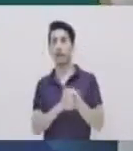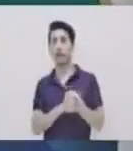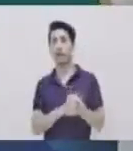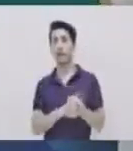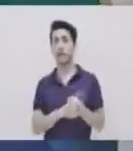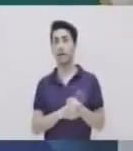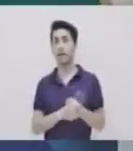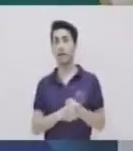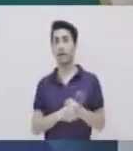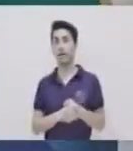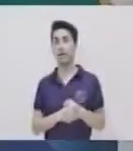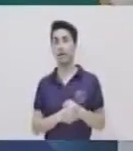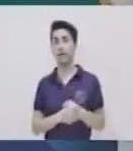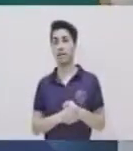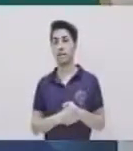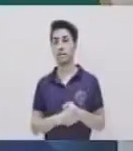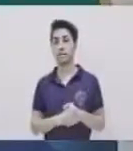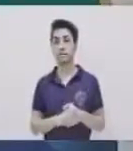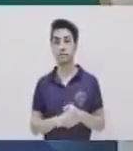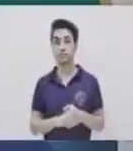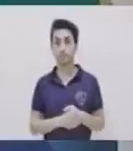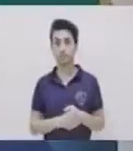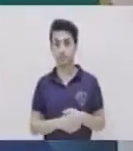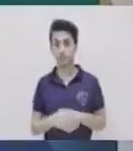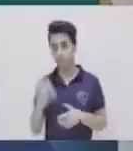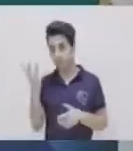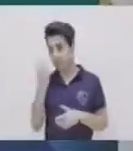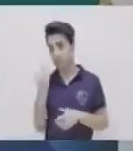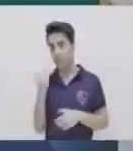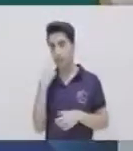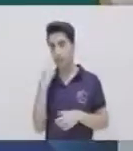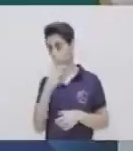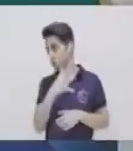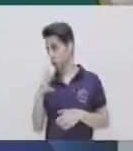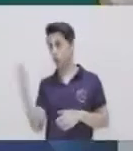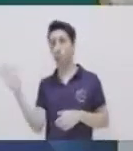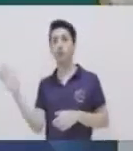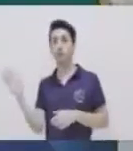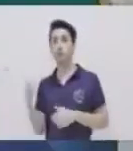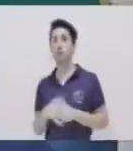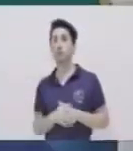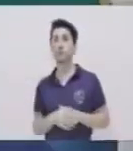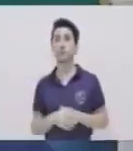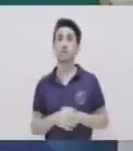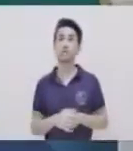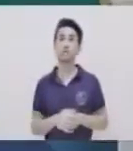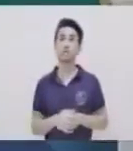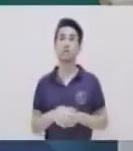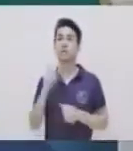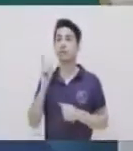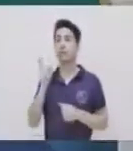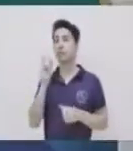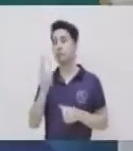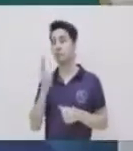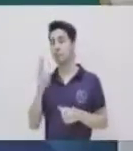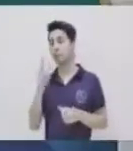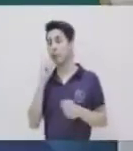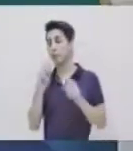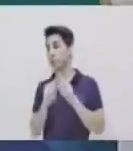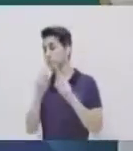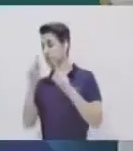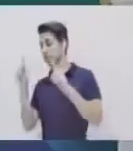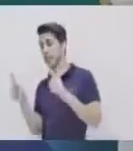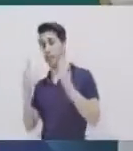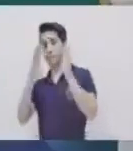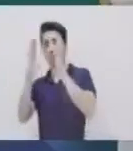9. Ahora, como es un entero, si nos damos cuenta, los demás nos han quedado decimales. Entonces siempre hemos tomado el siguiente.